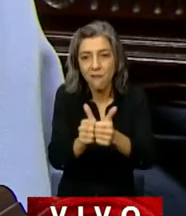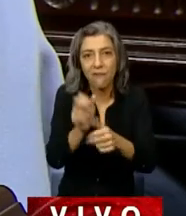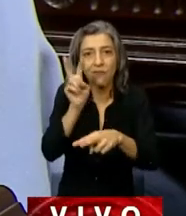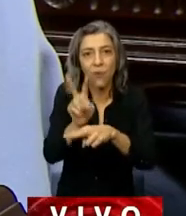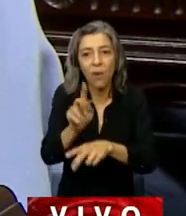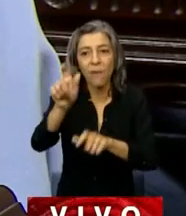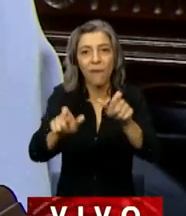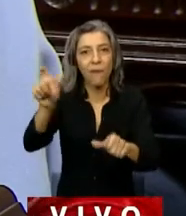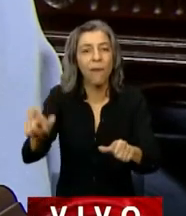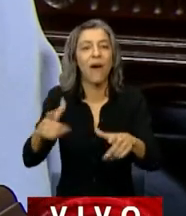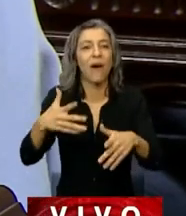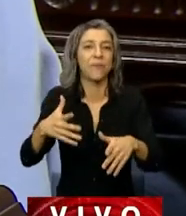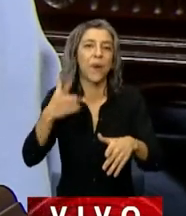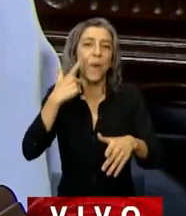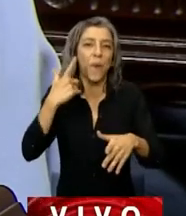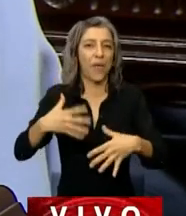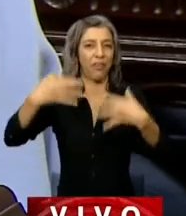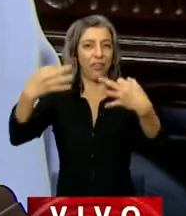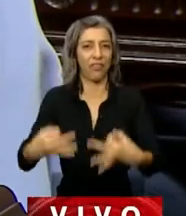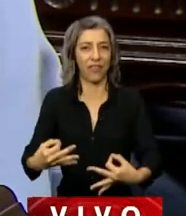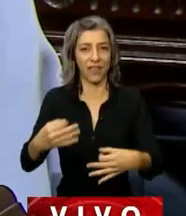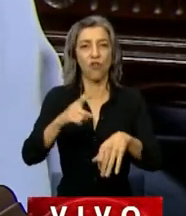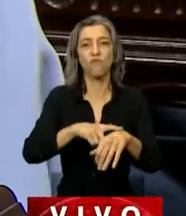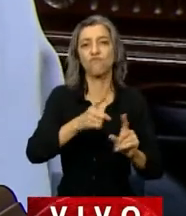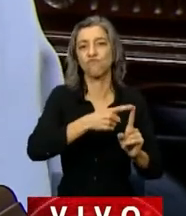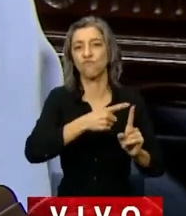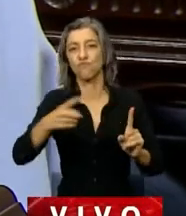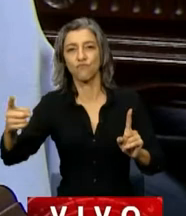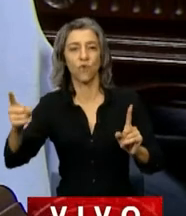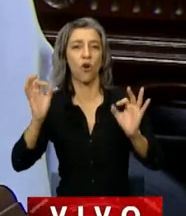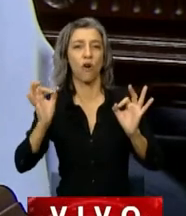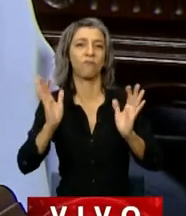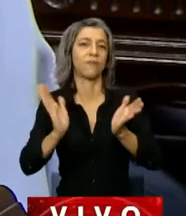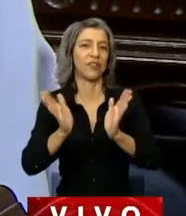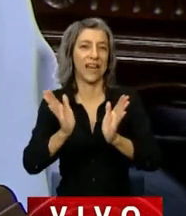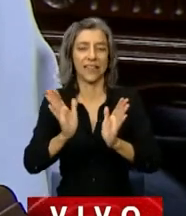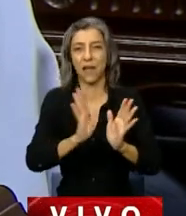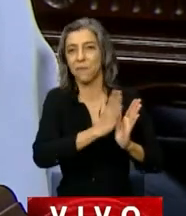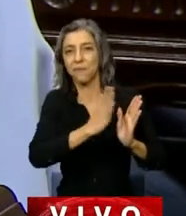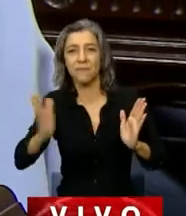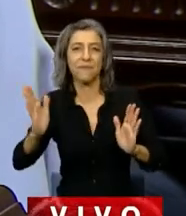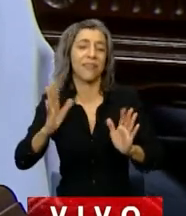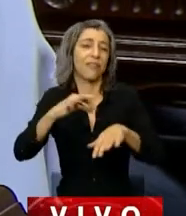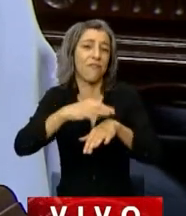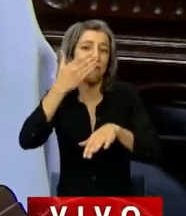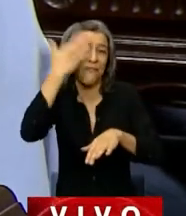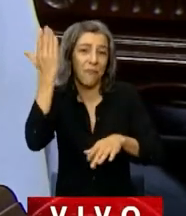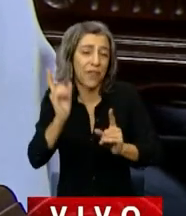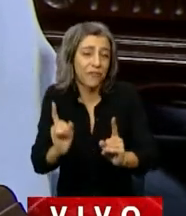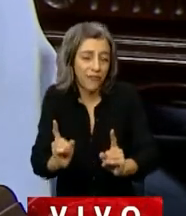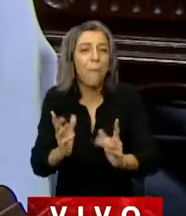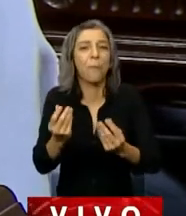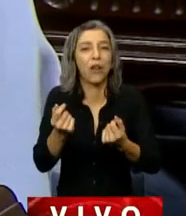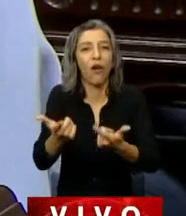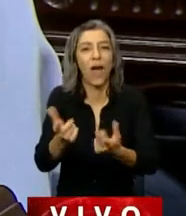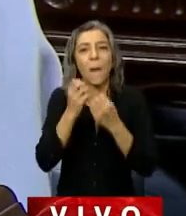su entorno afectivo, durante todo el transcurso de la enfermedad. Esta ley